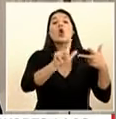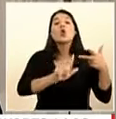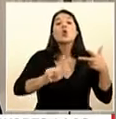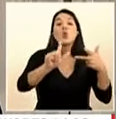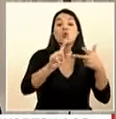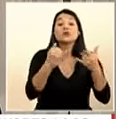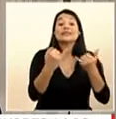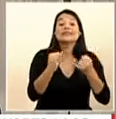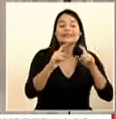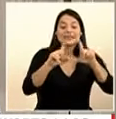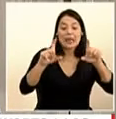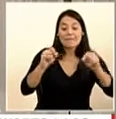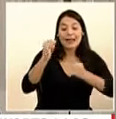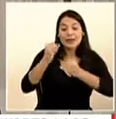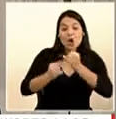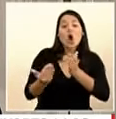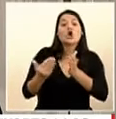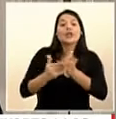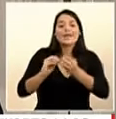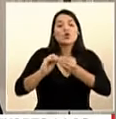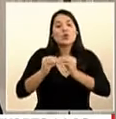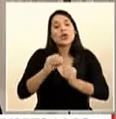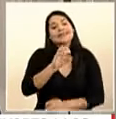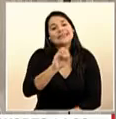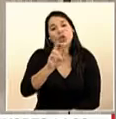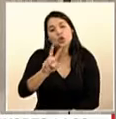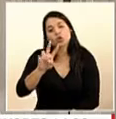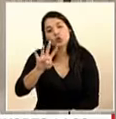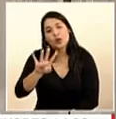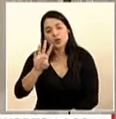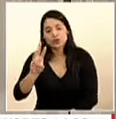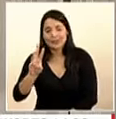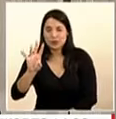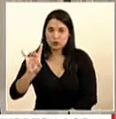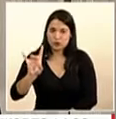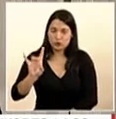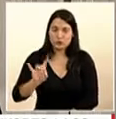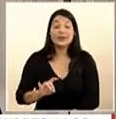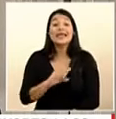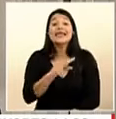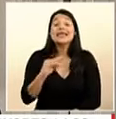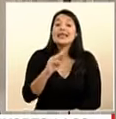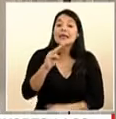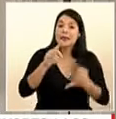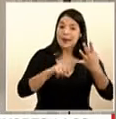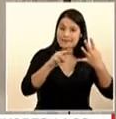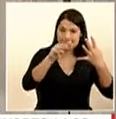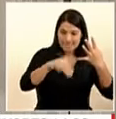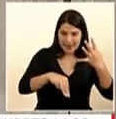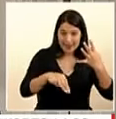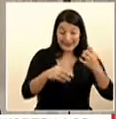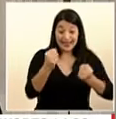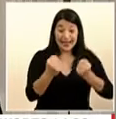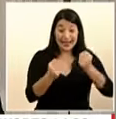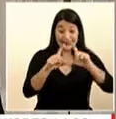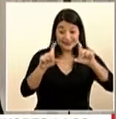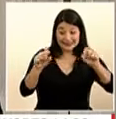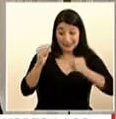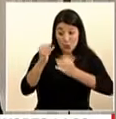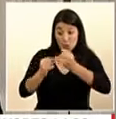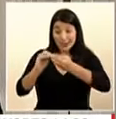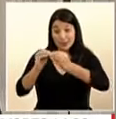placa finalice de nuevo en números pares 2 4 6 y 8 y martes vehículos cuya placa finalice en